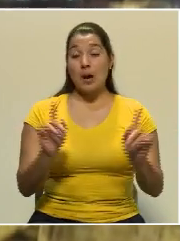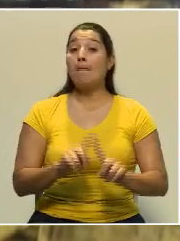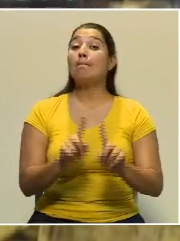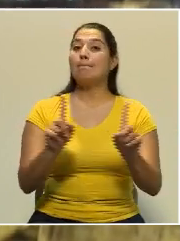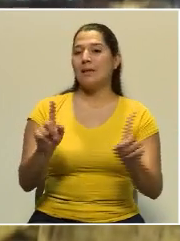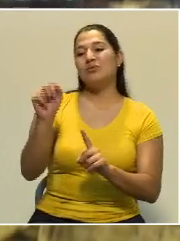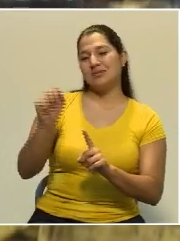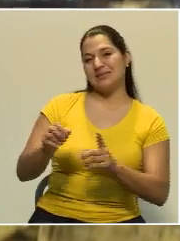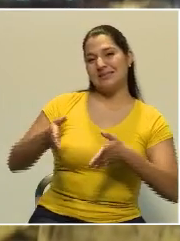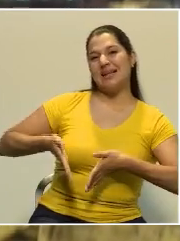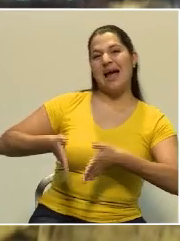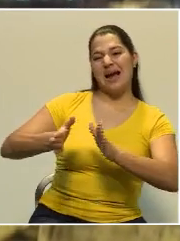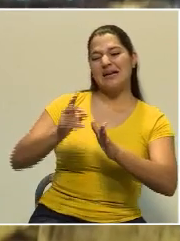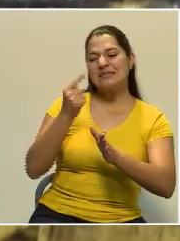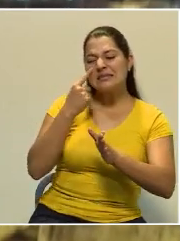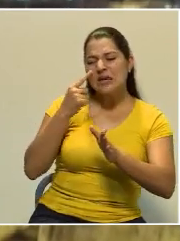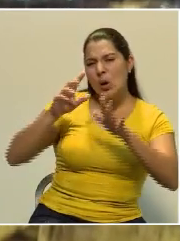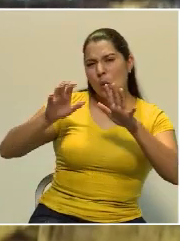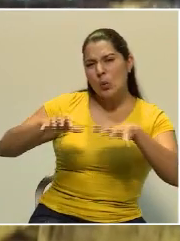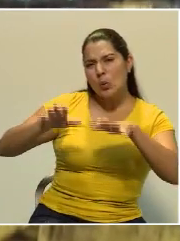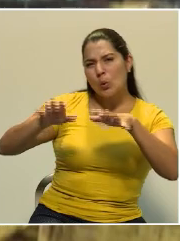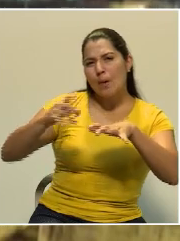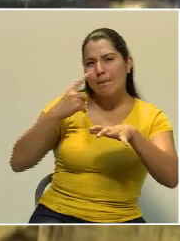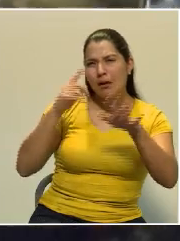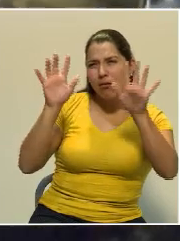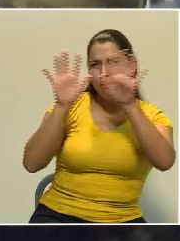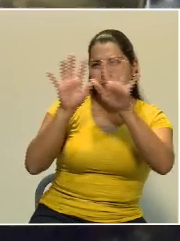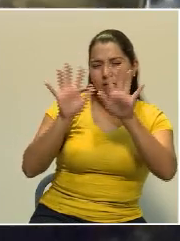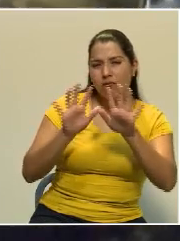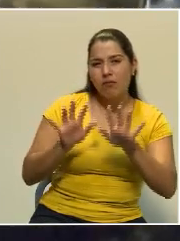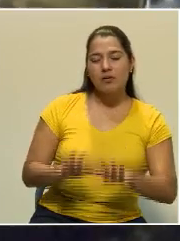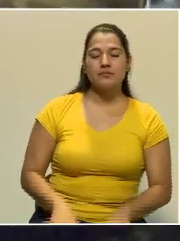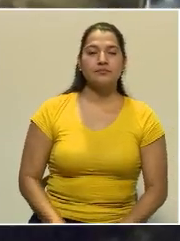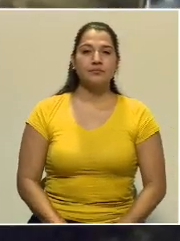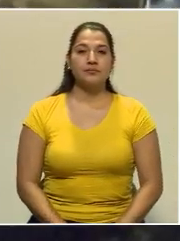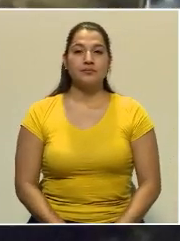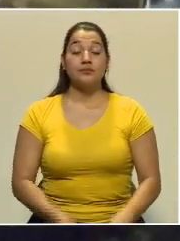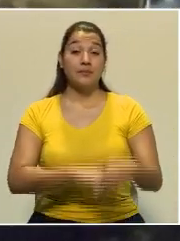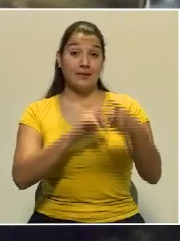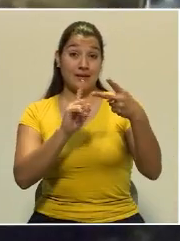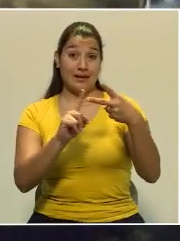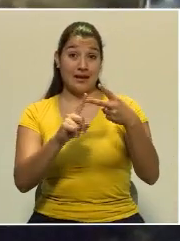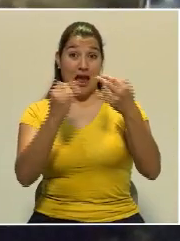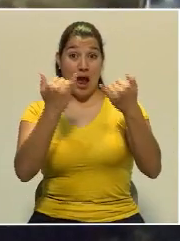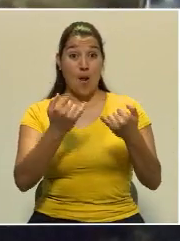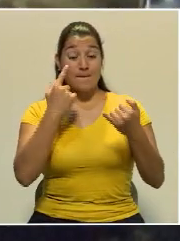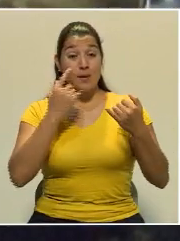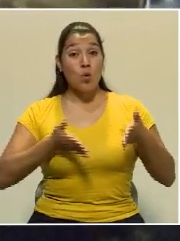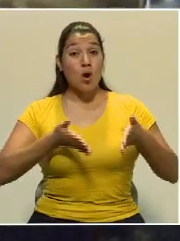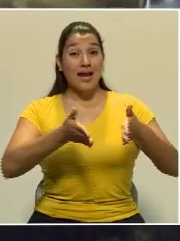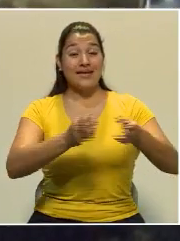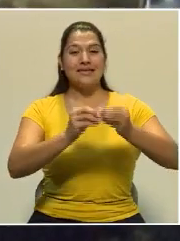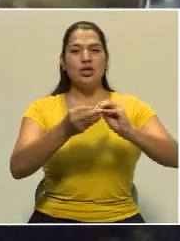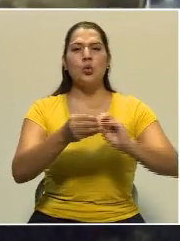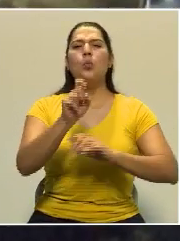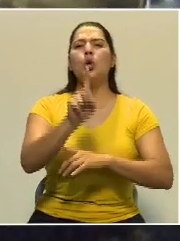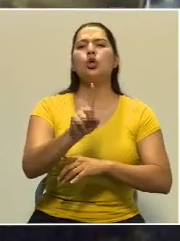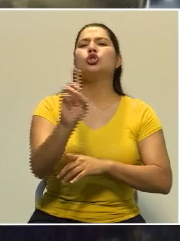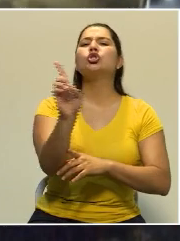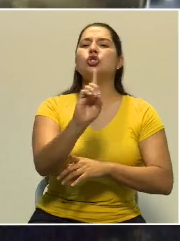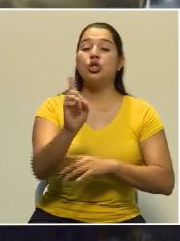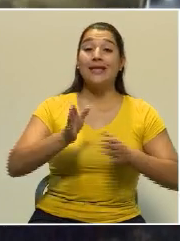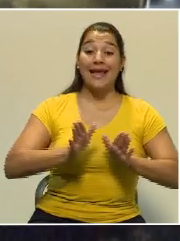el pavimento está húmedo y hay baja visibilidad. Ahora estamos viendo Ruta 1 en el sector